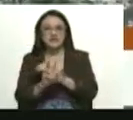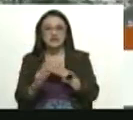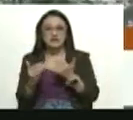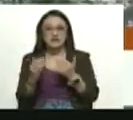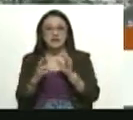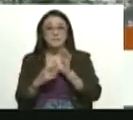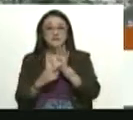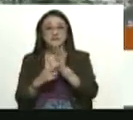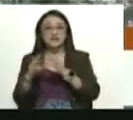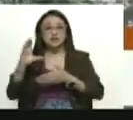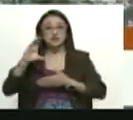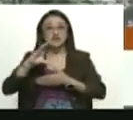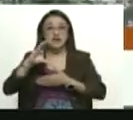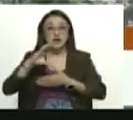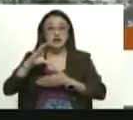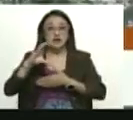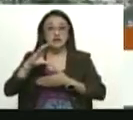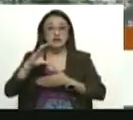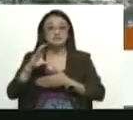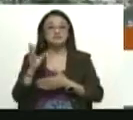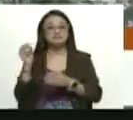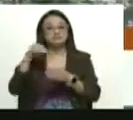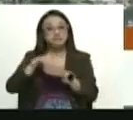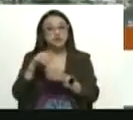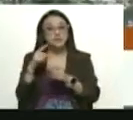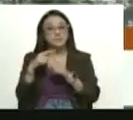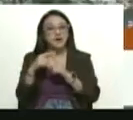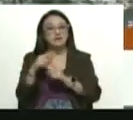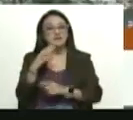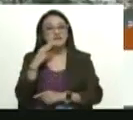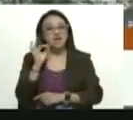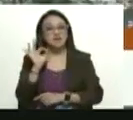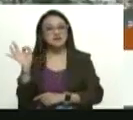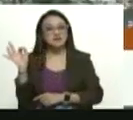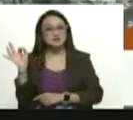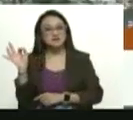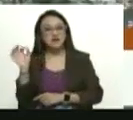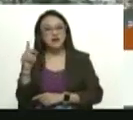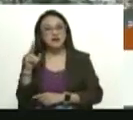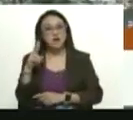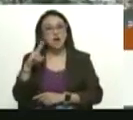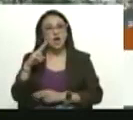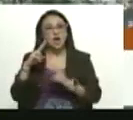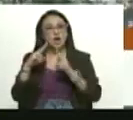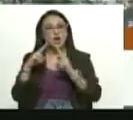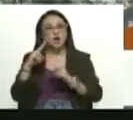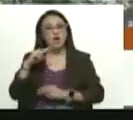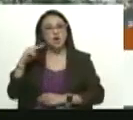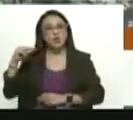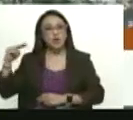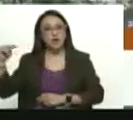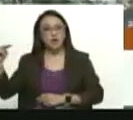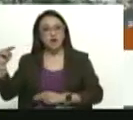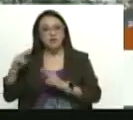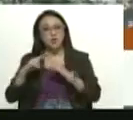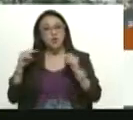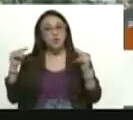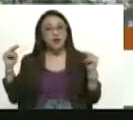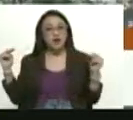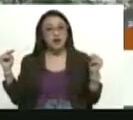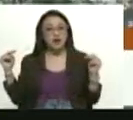CELAC. Hemos incluido a Francia debido a la Guyana francesa y a Noruega, país que apoyó desde el